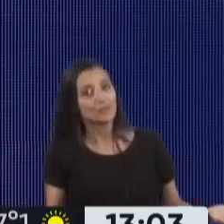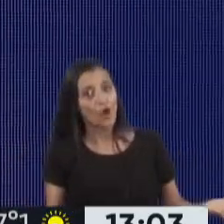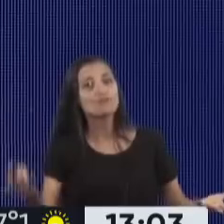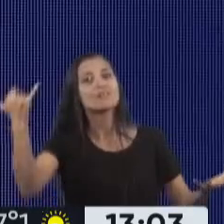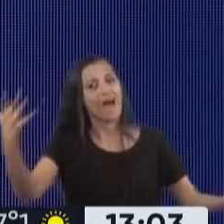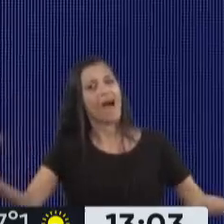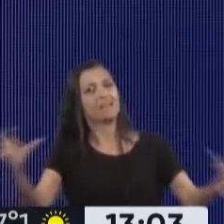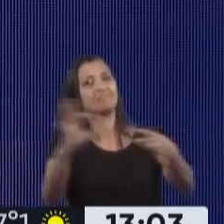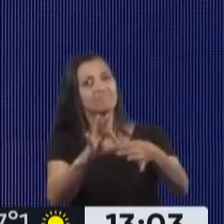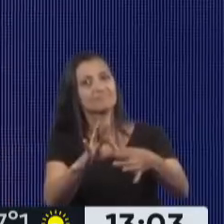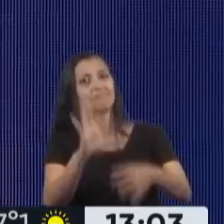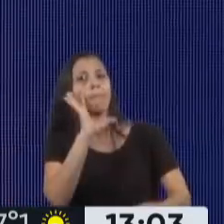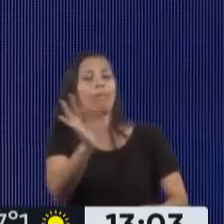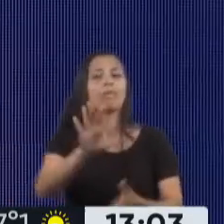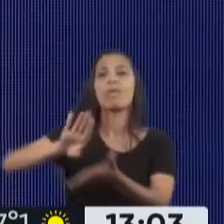la relación